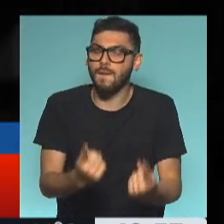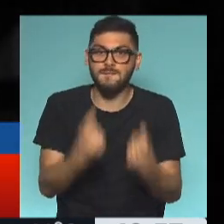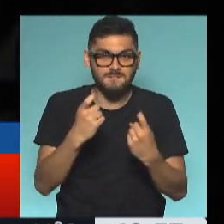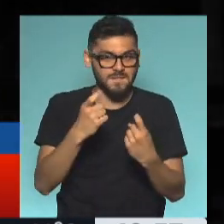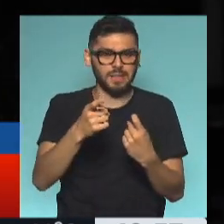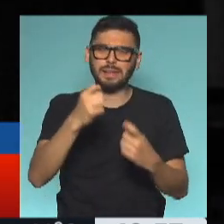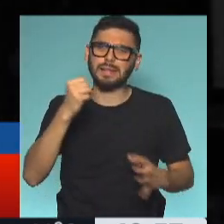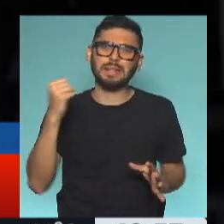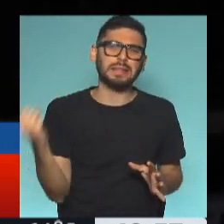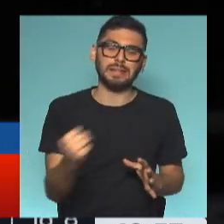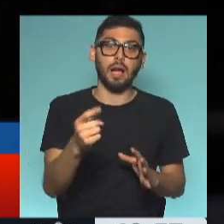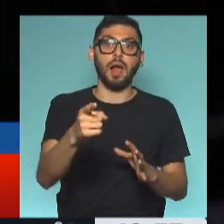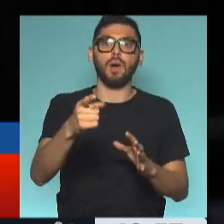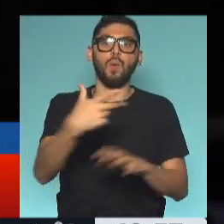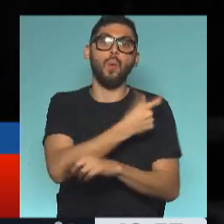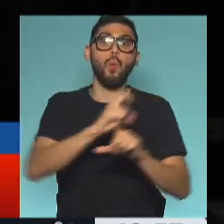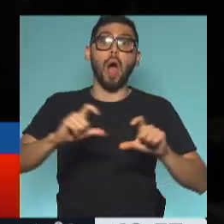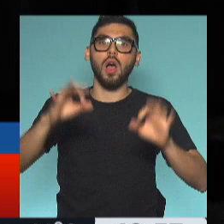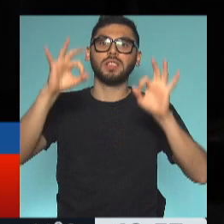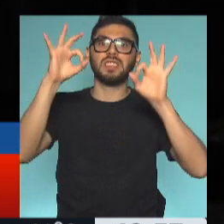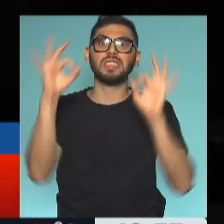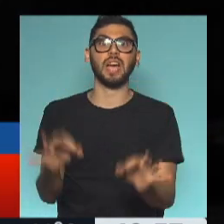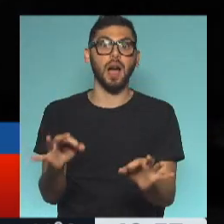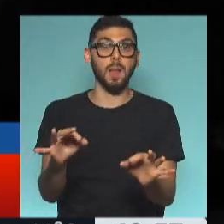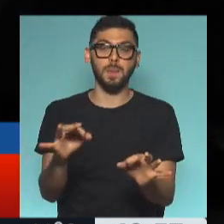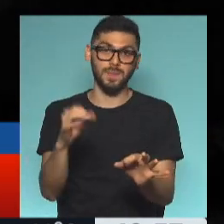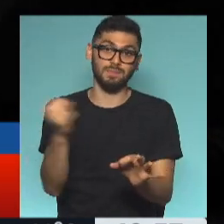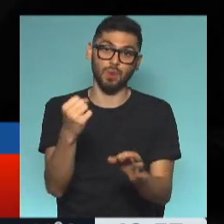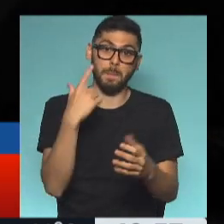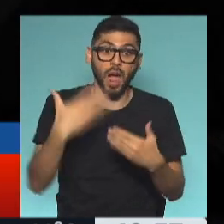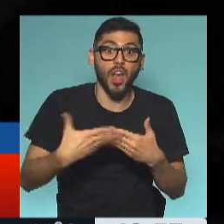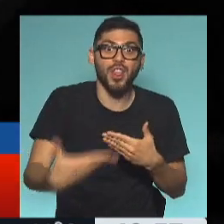algo fundamental, la llegada de vacunas para todo lo que venga luego.